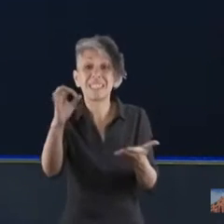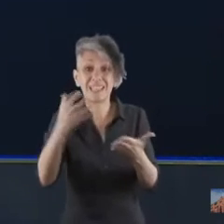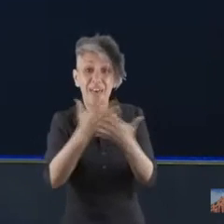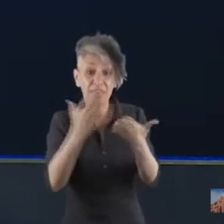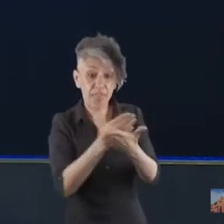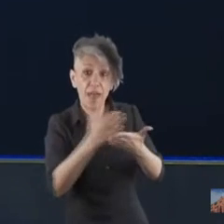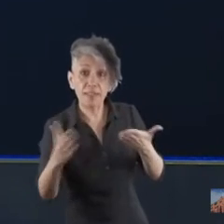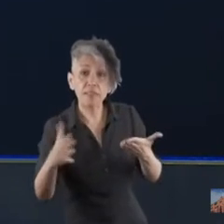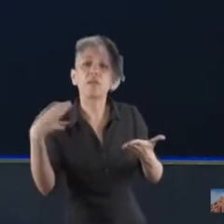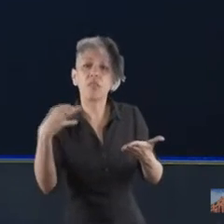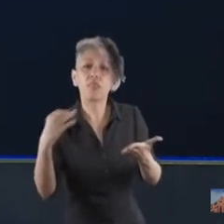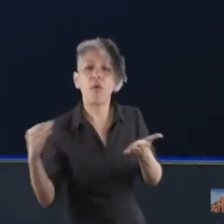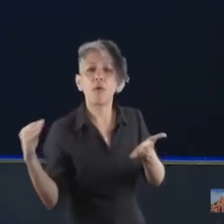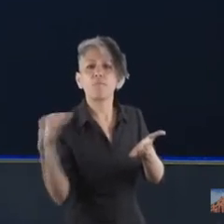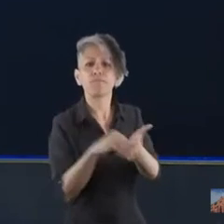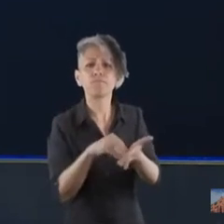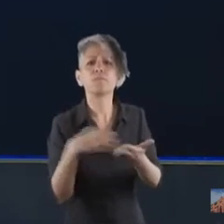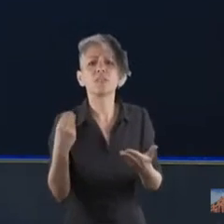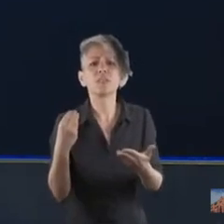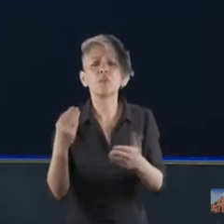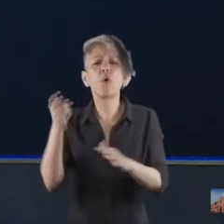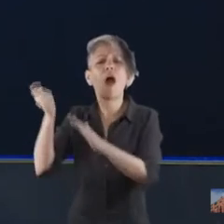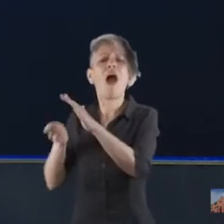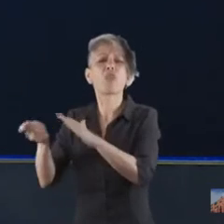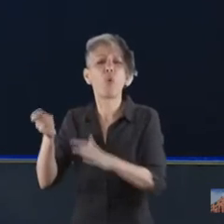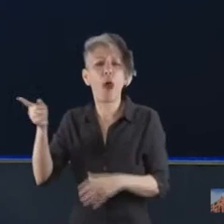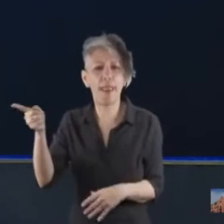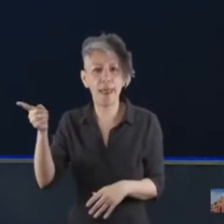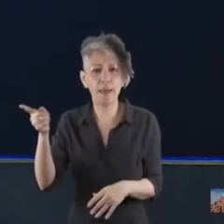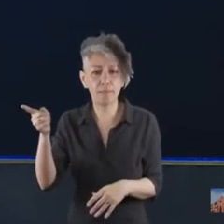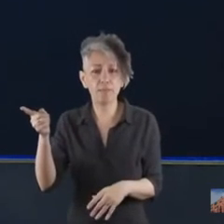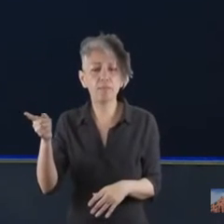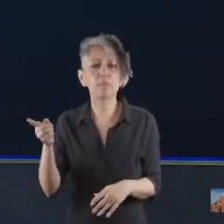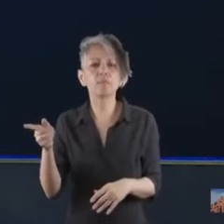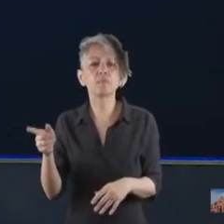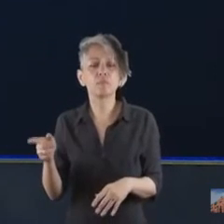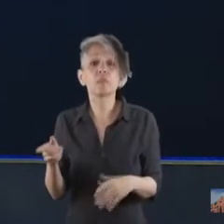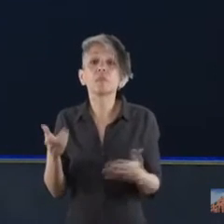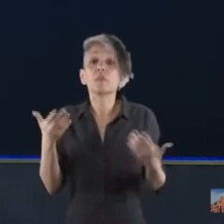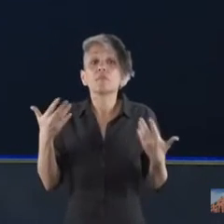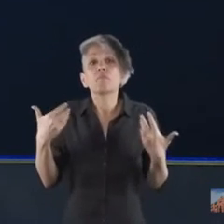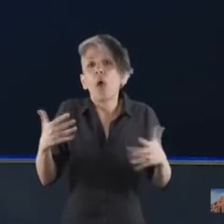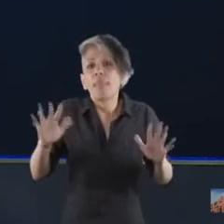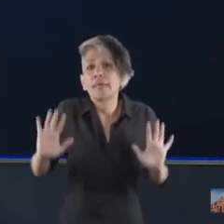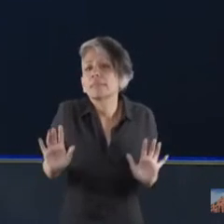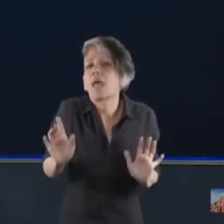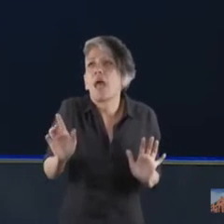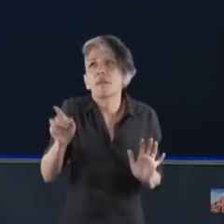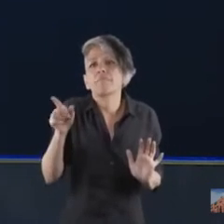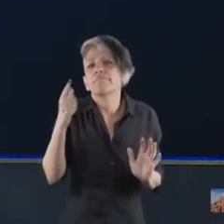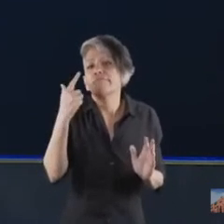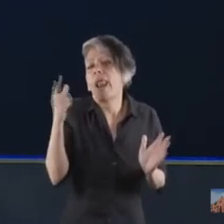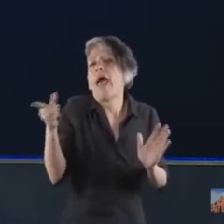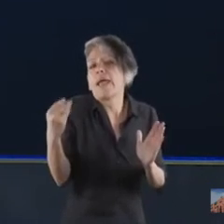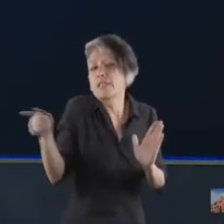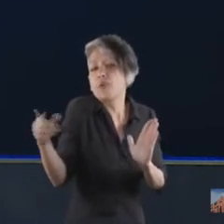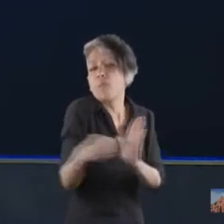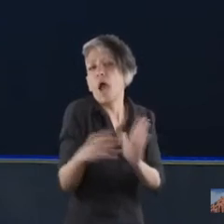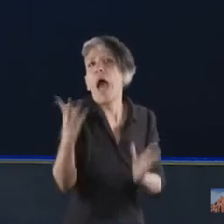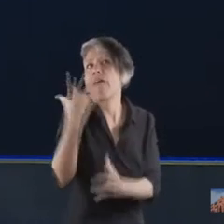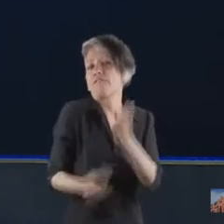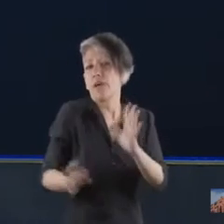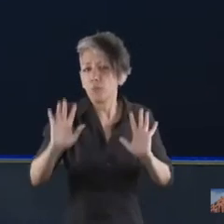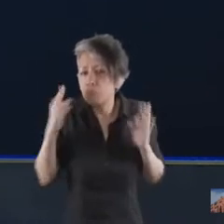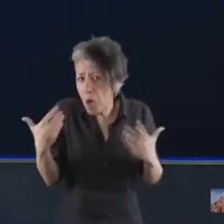aduana tal vez entendiendo que a lo mejor cometieron simplemente un error son más de 13.000